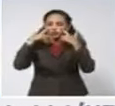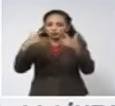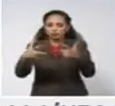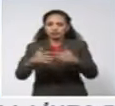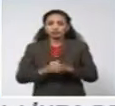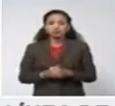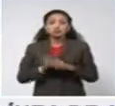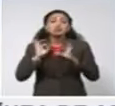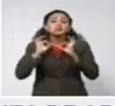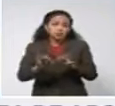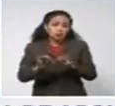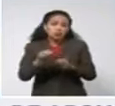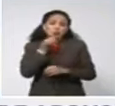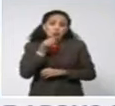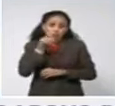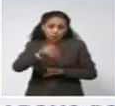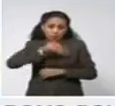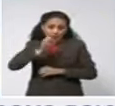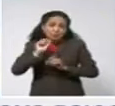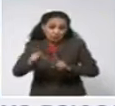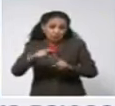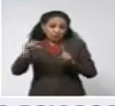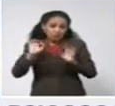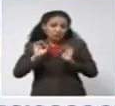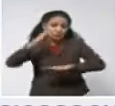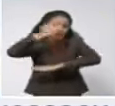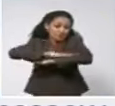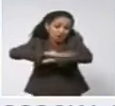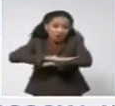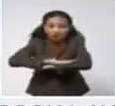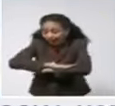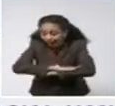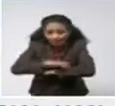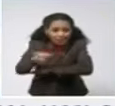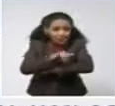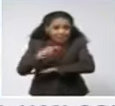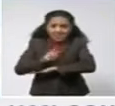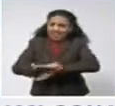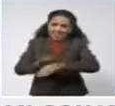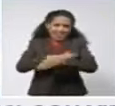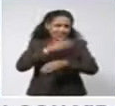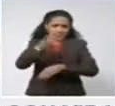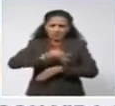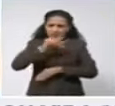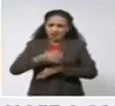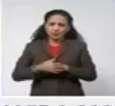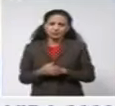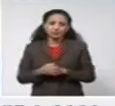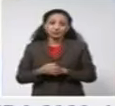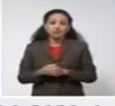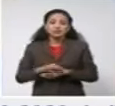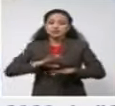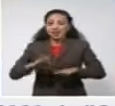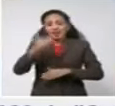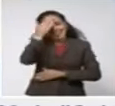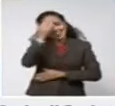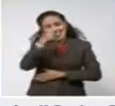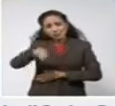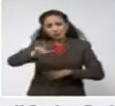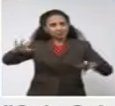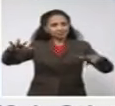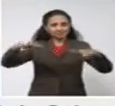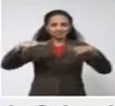lo habíamos visto como una opinión anteriormente. Si no hay más nada, agradecer. Ahora sí, terminamos. Pues agradecérselo a todos ustedes,